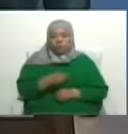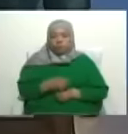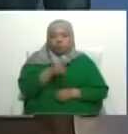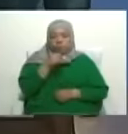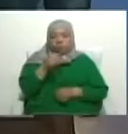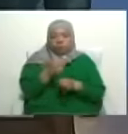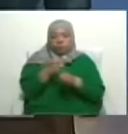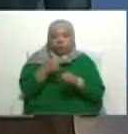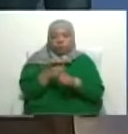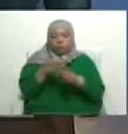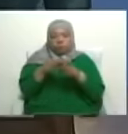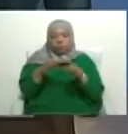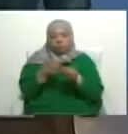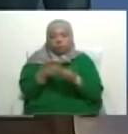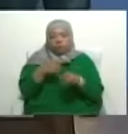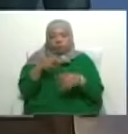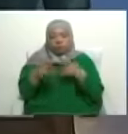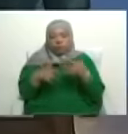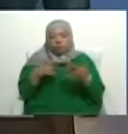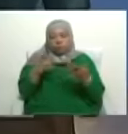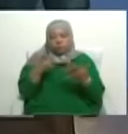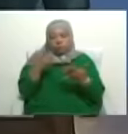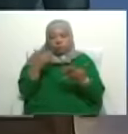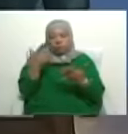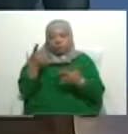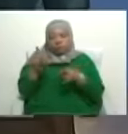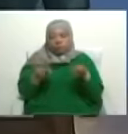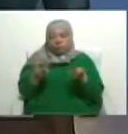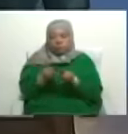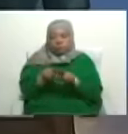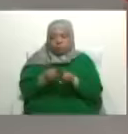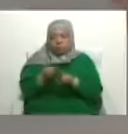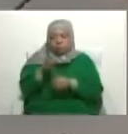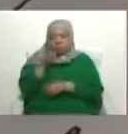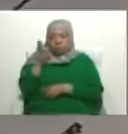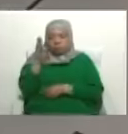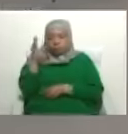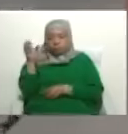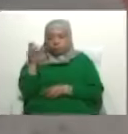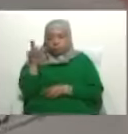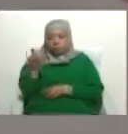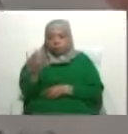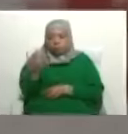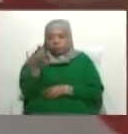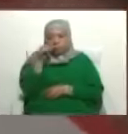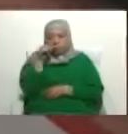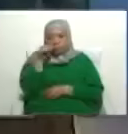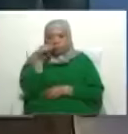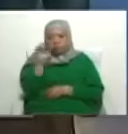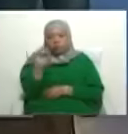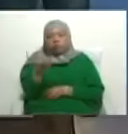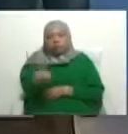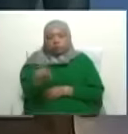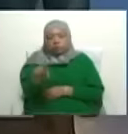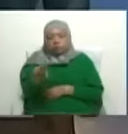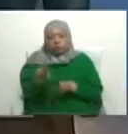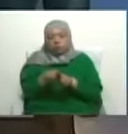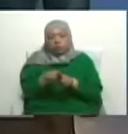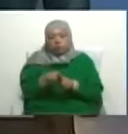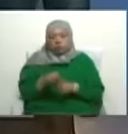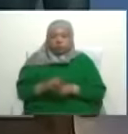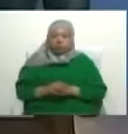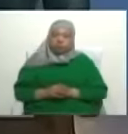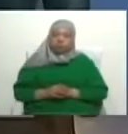González, Tomás Guanipa, Mariela Magallanes, Luis Aquiles Moreno, Luis Emilio Rondón y Claudia Nicken, y aspiro